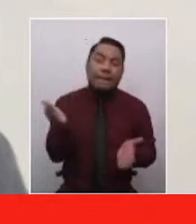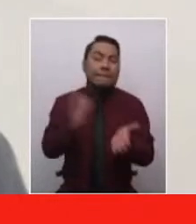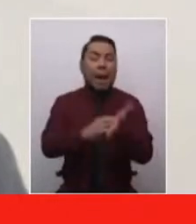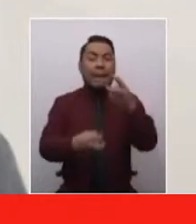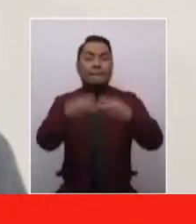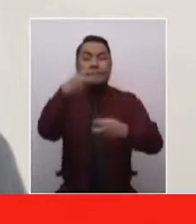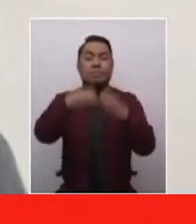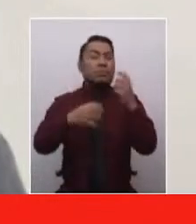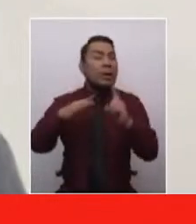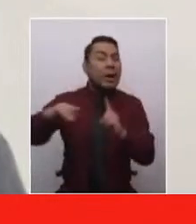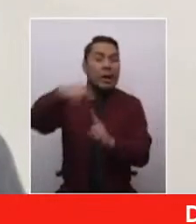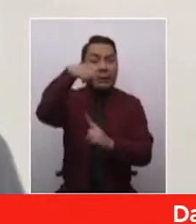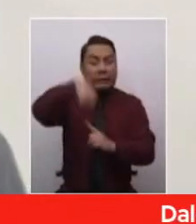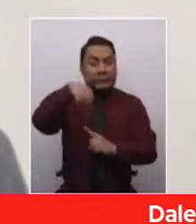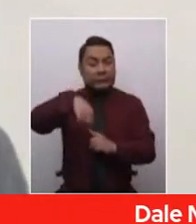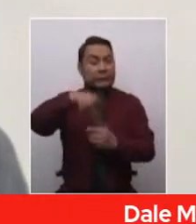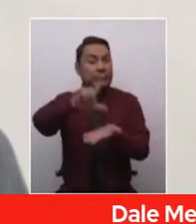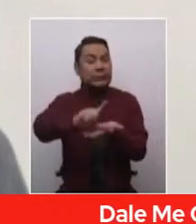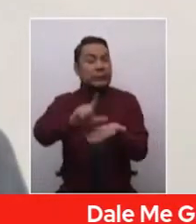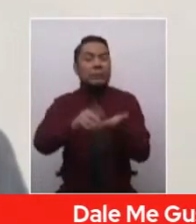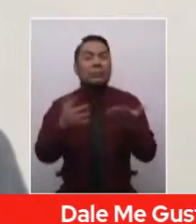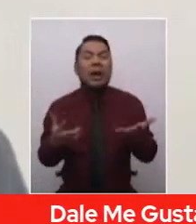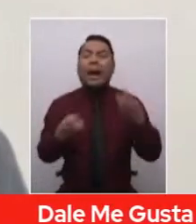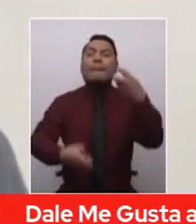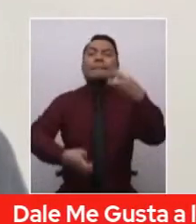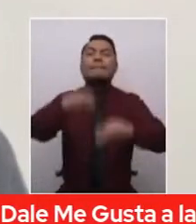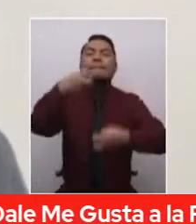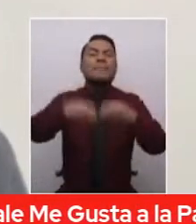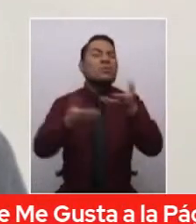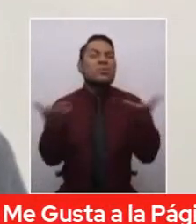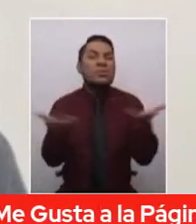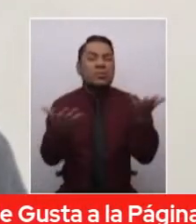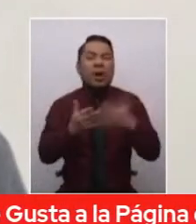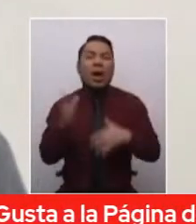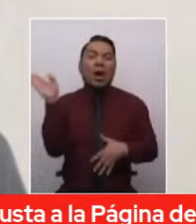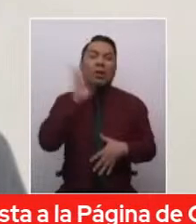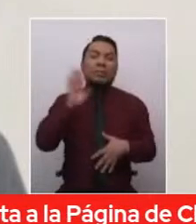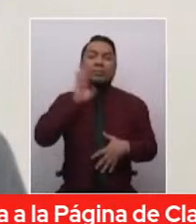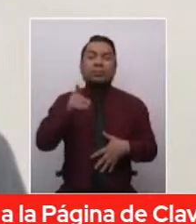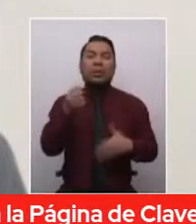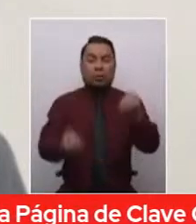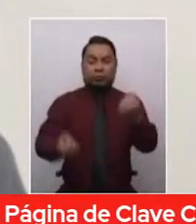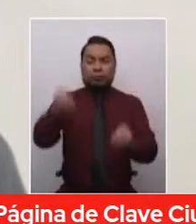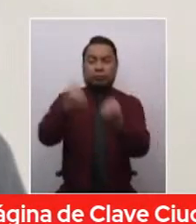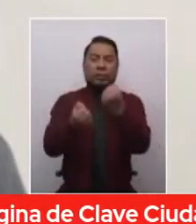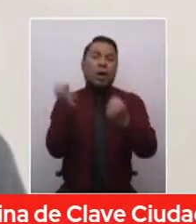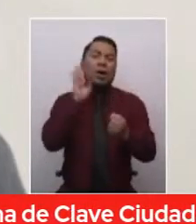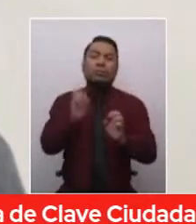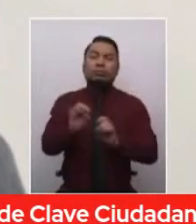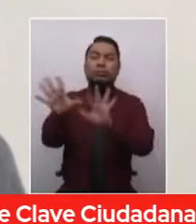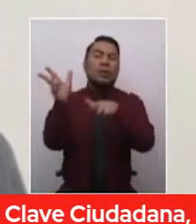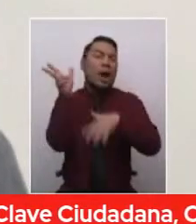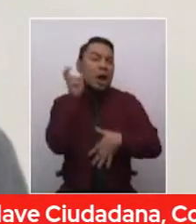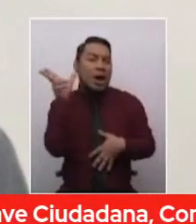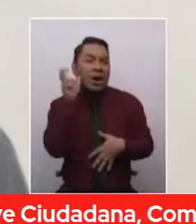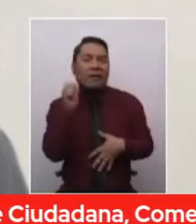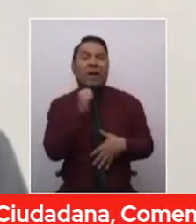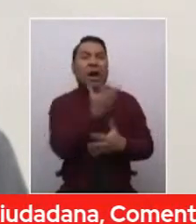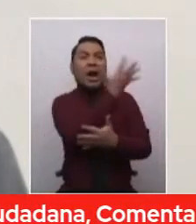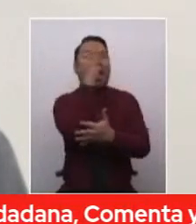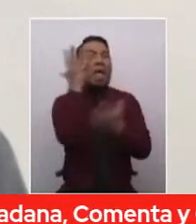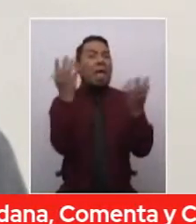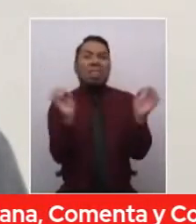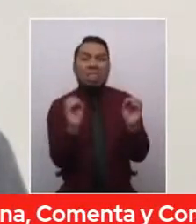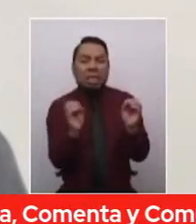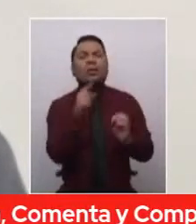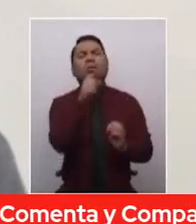problemas ambientales que enfrentamos en nuestra ciudad es la problemática por la contaminación de vehículos, por ruido y por falta de áreas verdes. ¿Qué